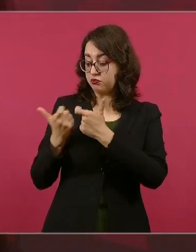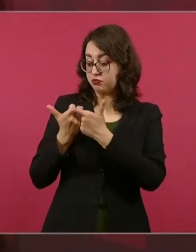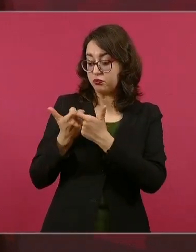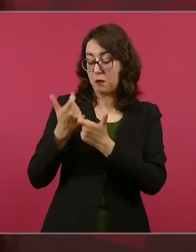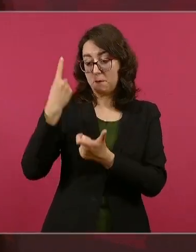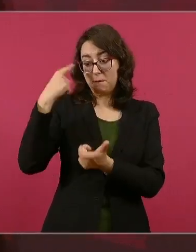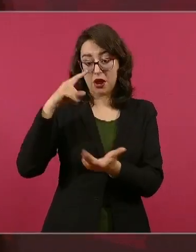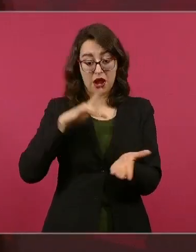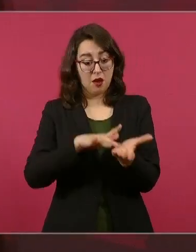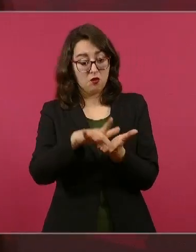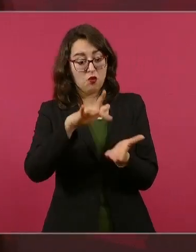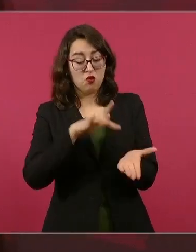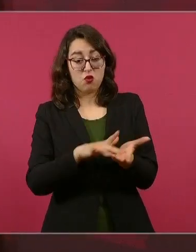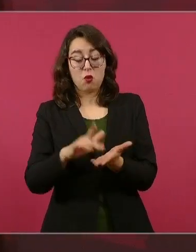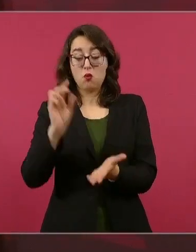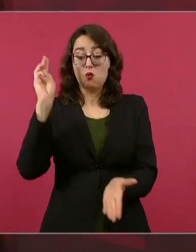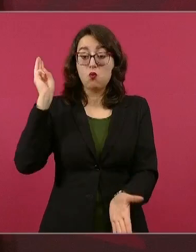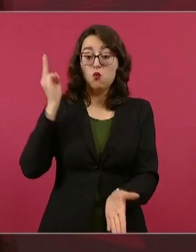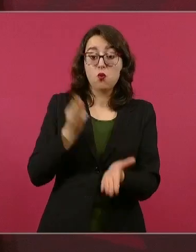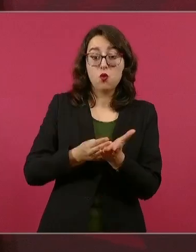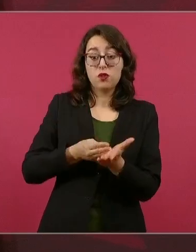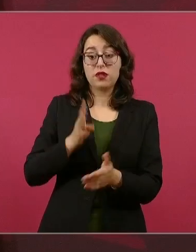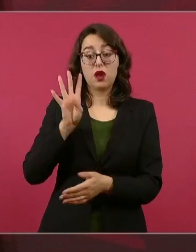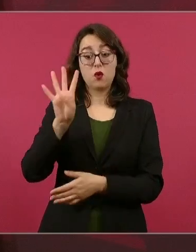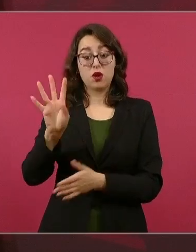para su partido.